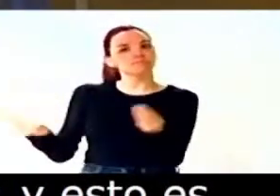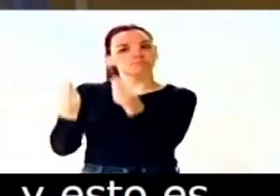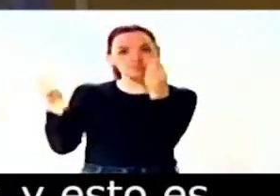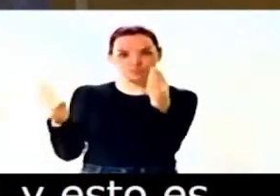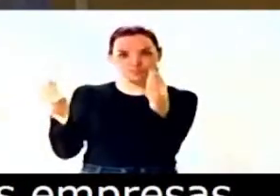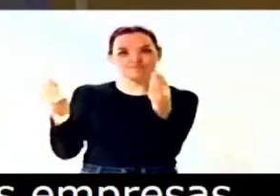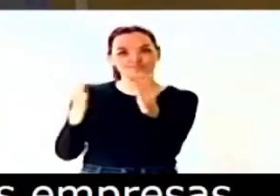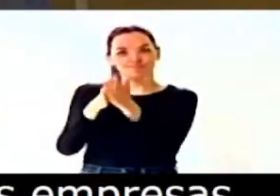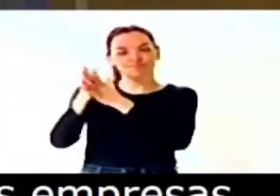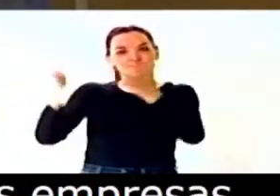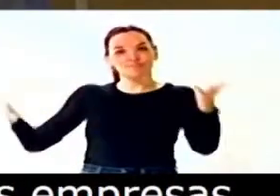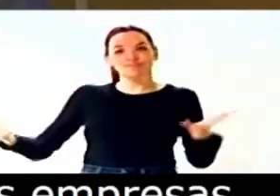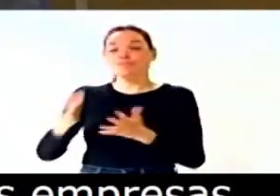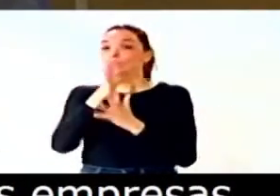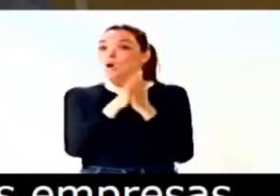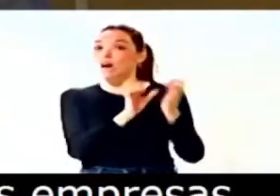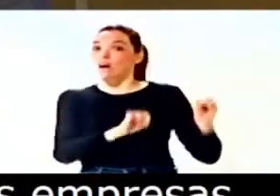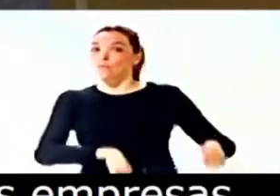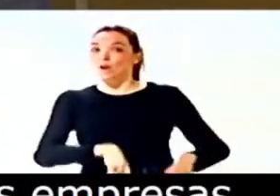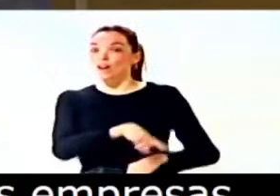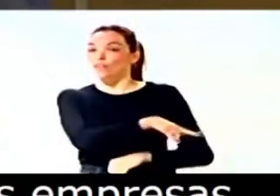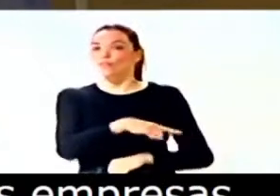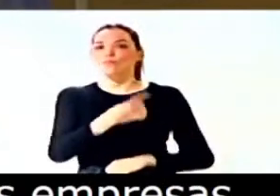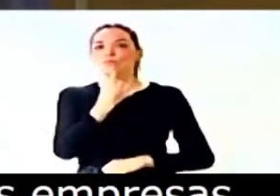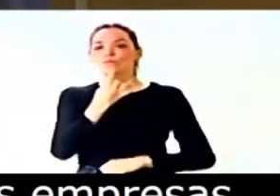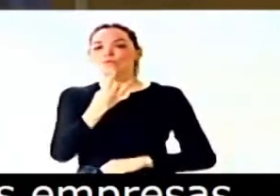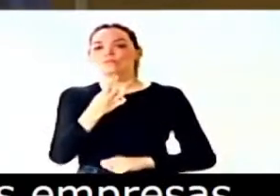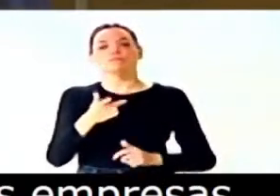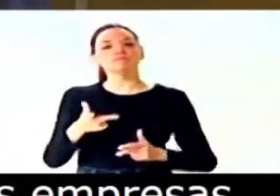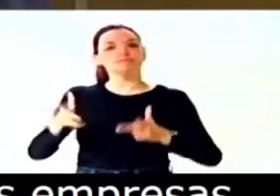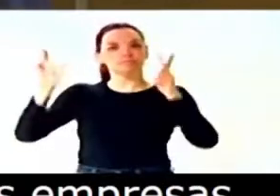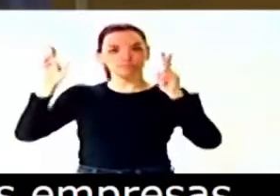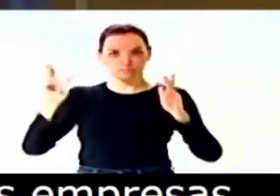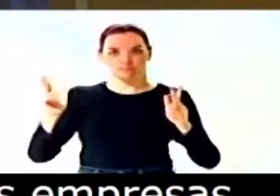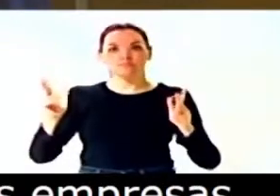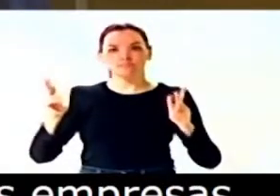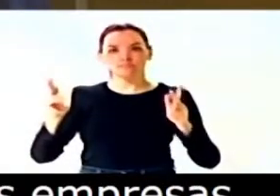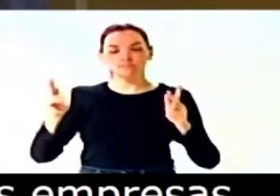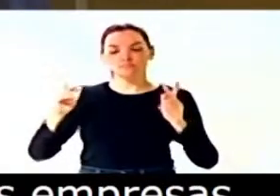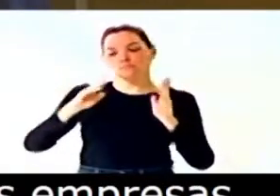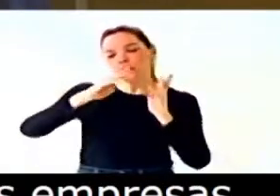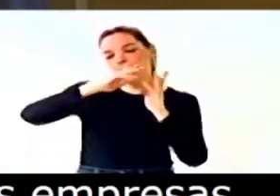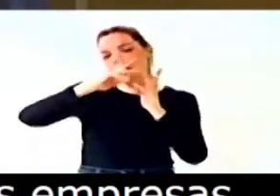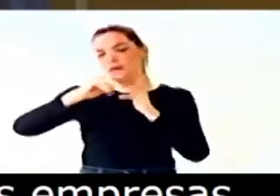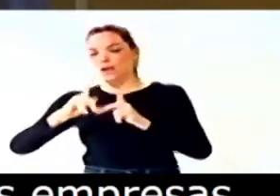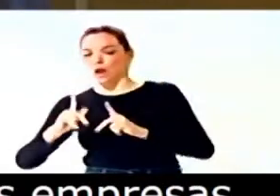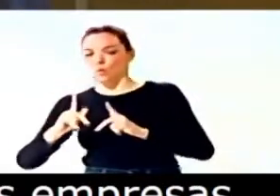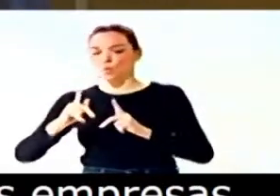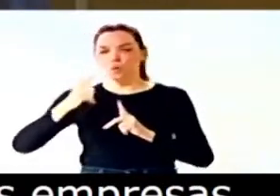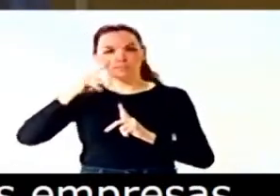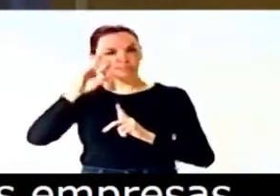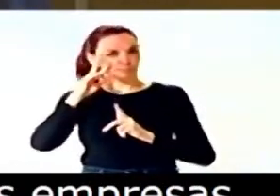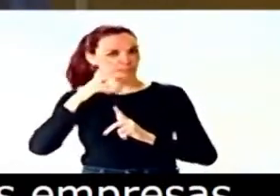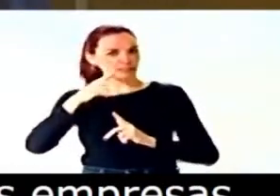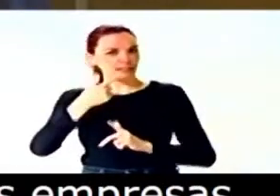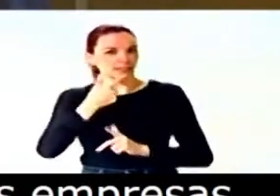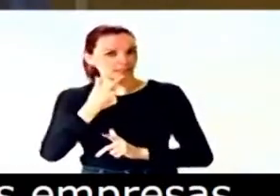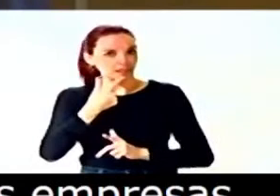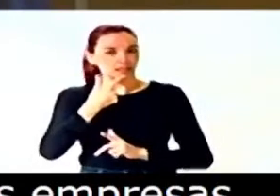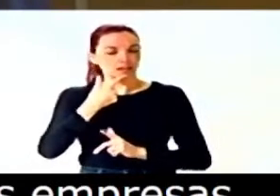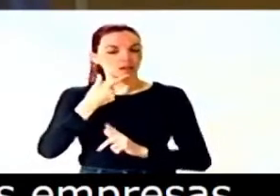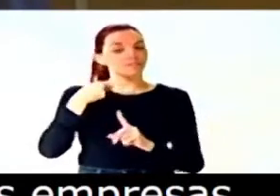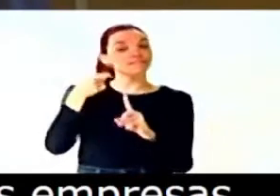porque este acuerdo va a permitir, y los cálculos que se están echando por los economistas, es que se